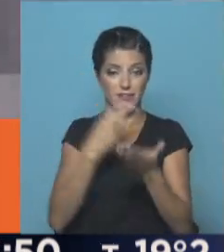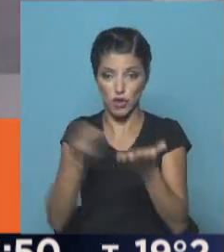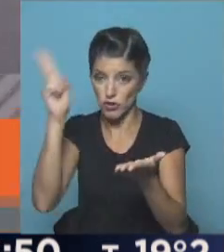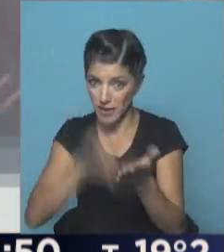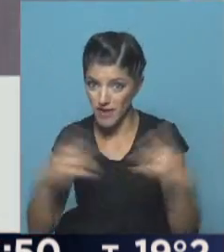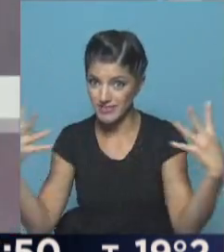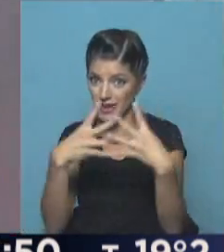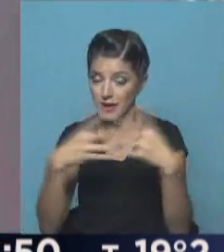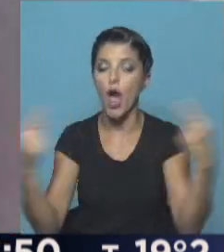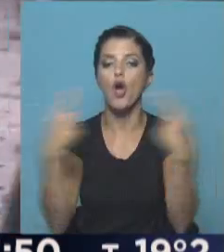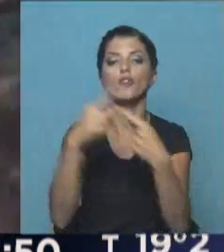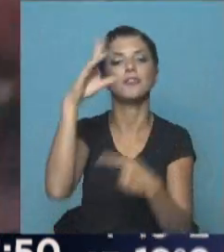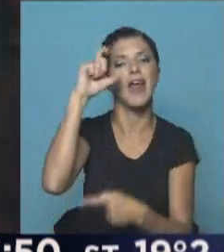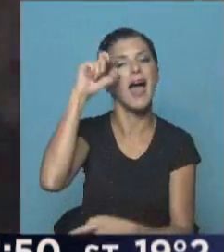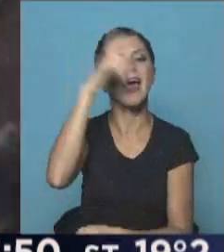con Hezbollah.